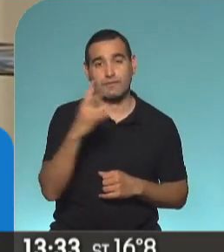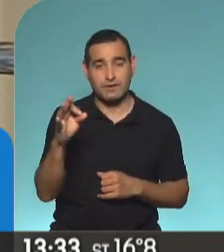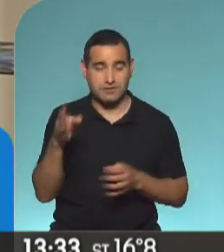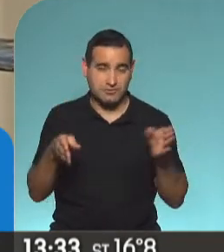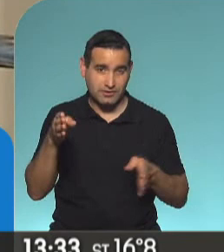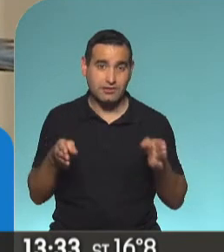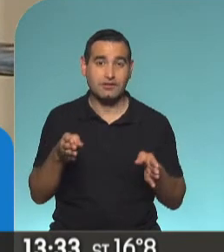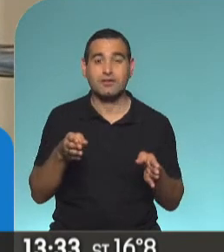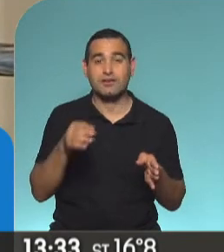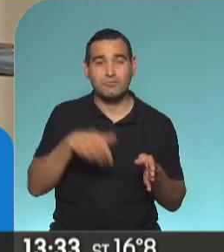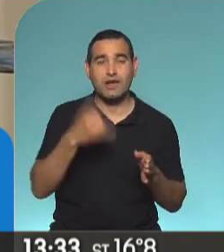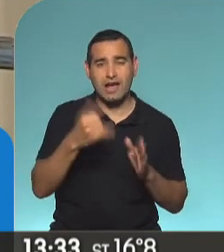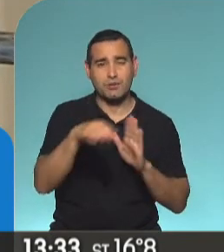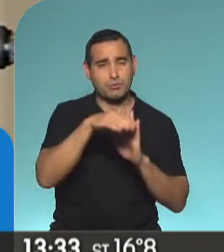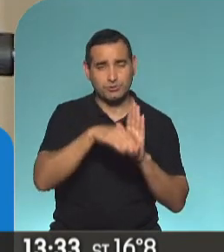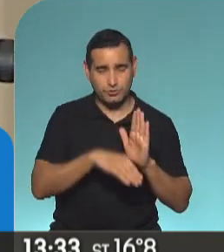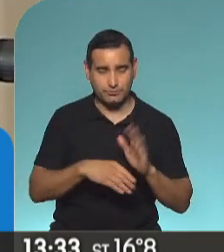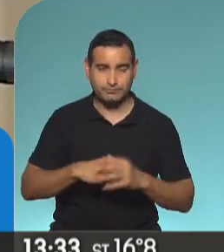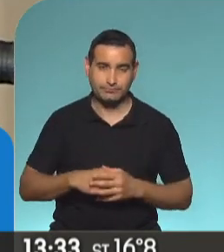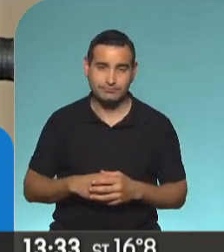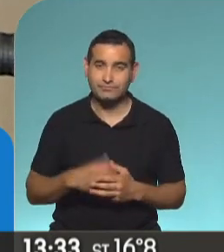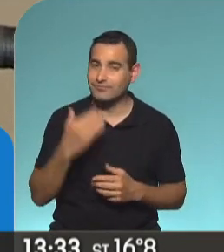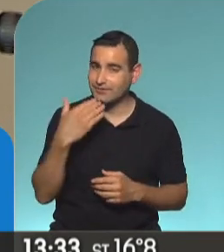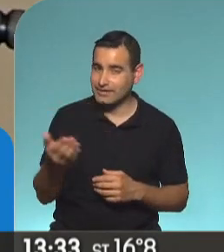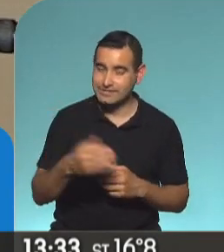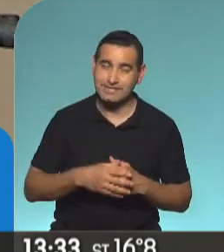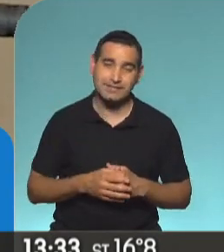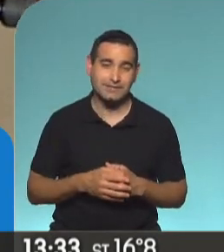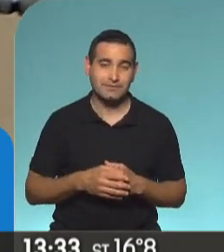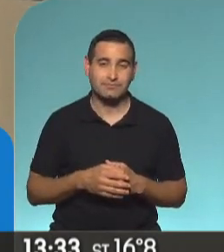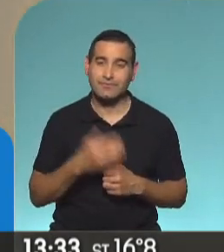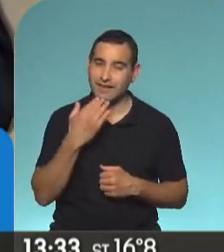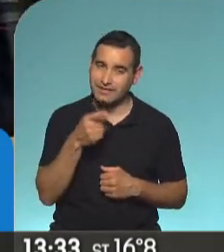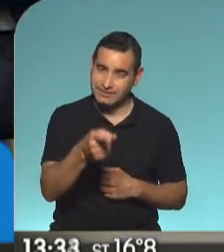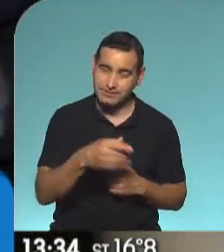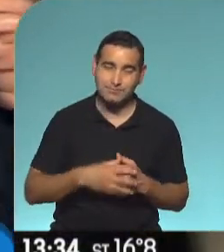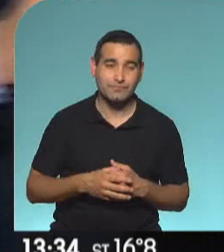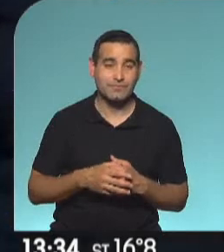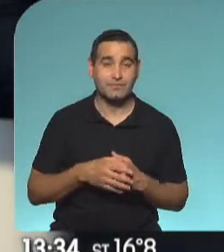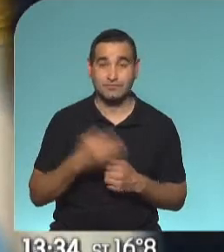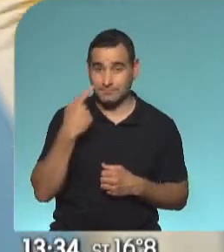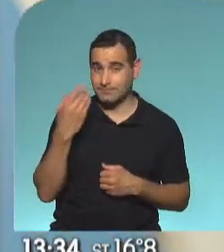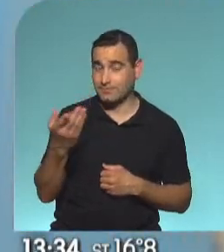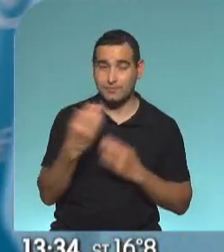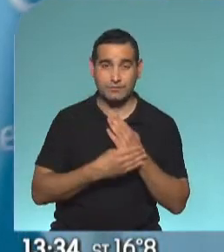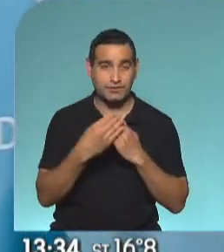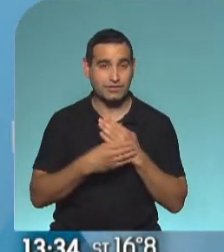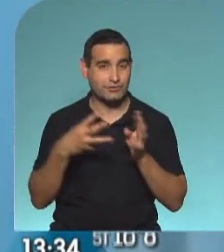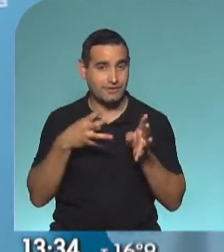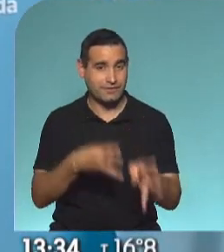2021-COVID-19 porque va a tener todos los protocolos del COVID-19. Gracias, ministro. Muchas gracias a ustedes. La palabra entonces del ministro de